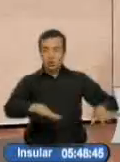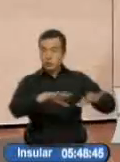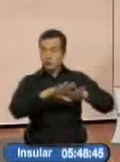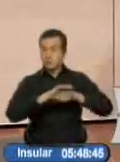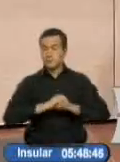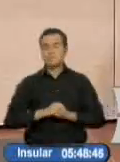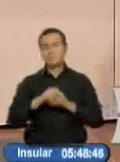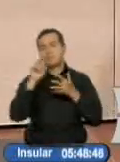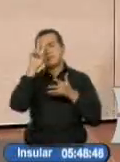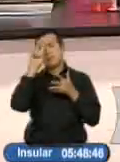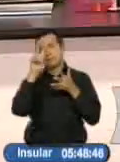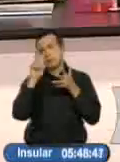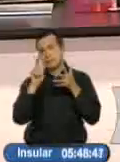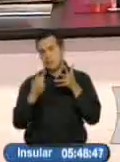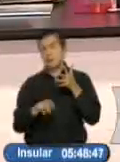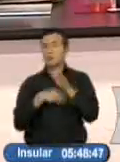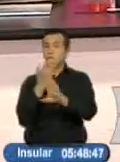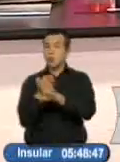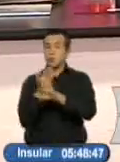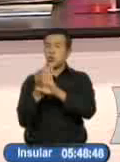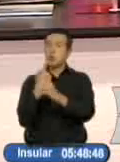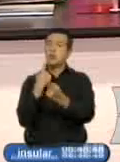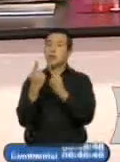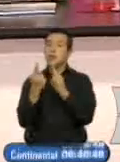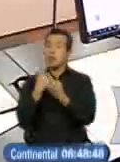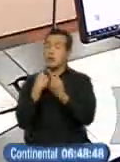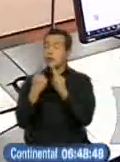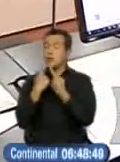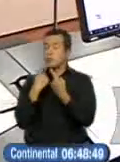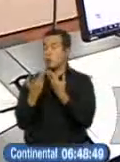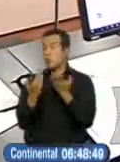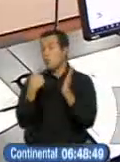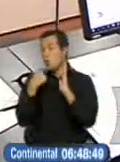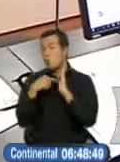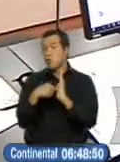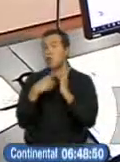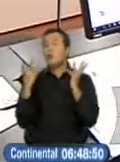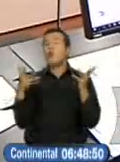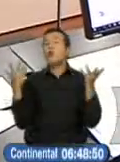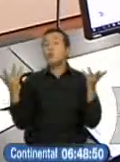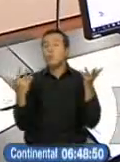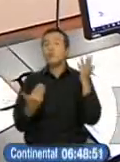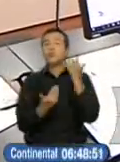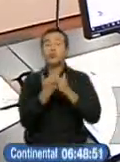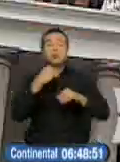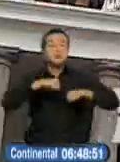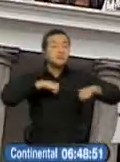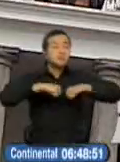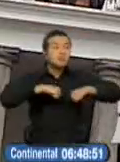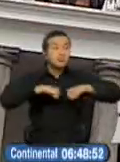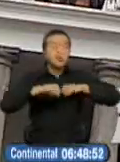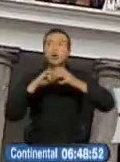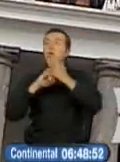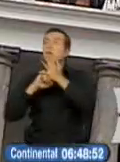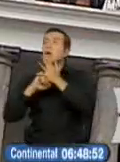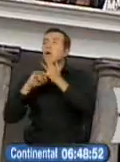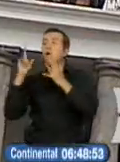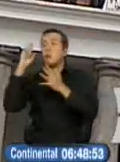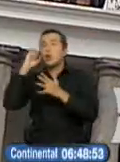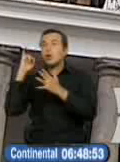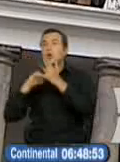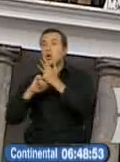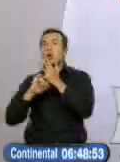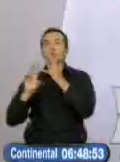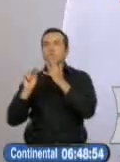agenda de temas que presentarán en el marco del diálogo nacional, entre ellos cómo generar modelos de gestión que reduzcan la dependencia económica con el